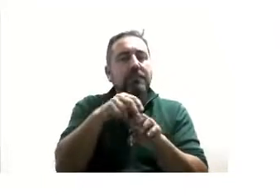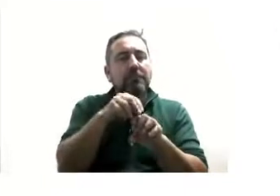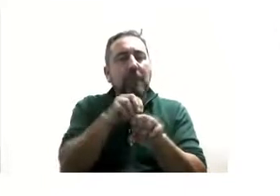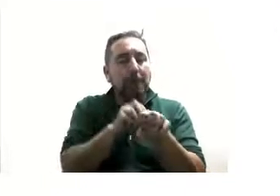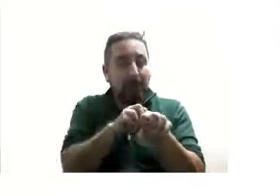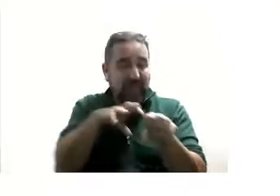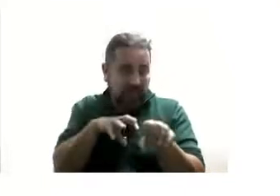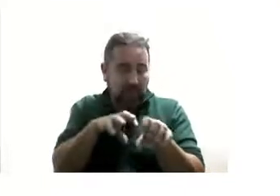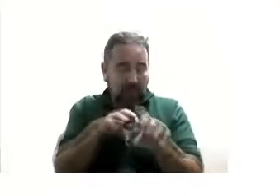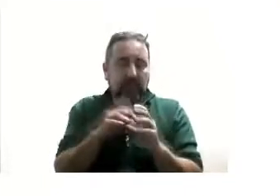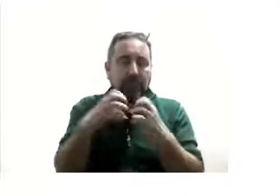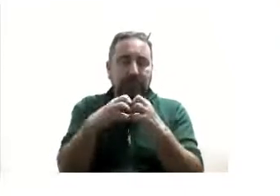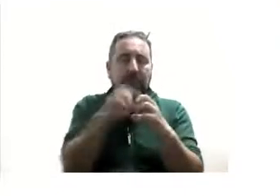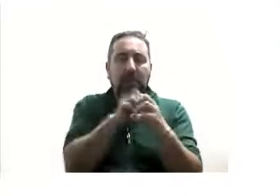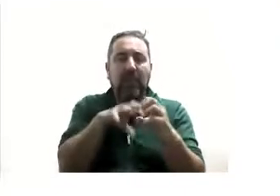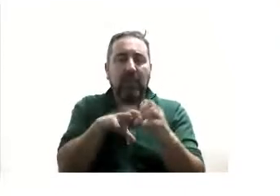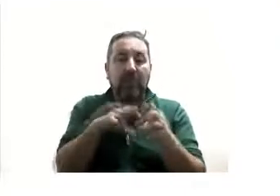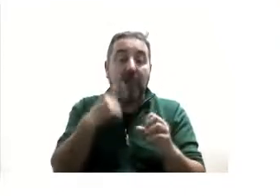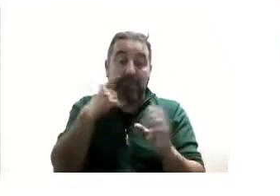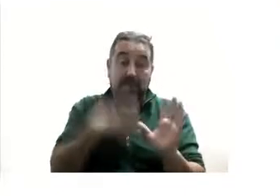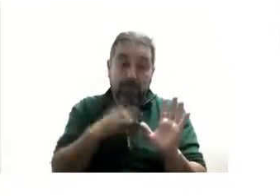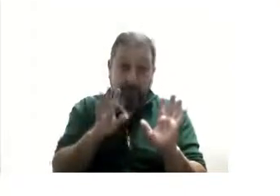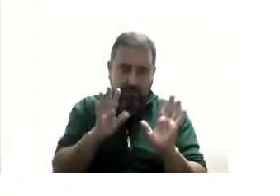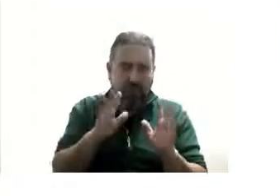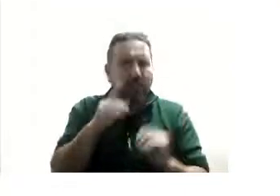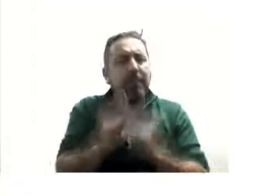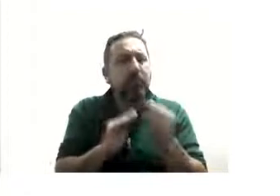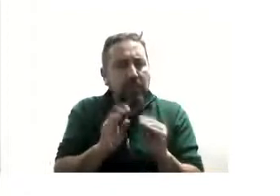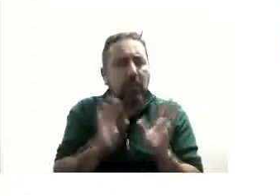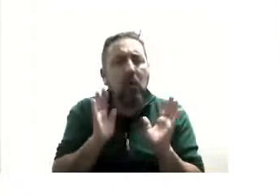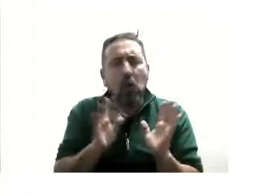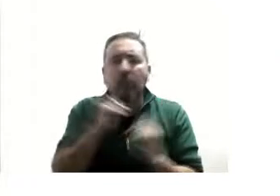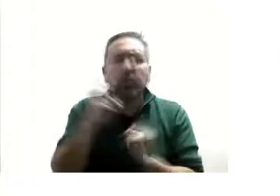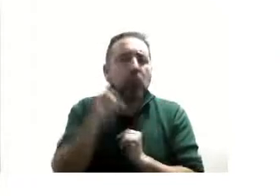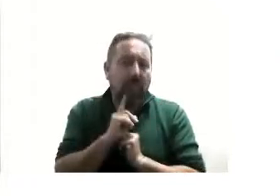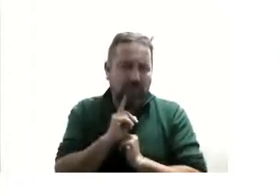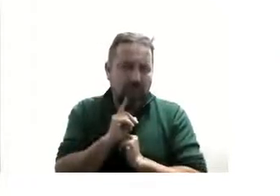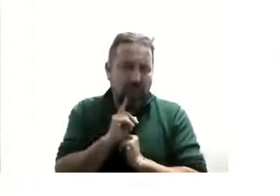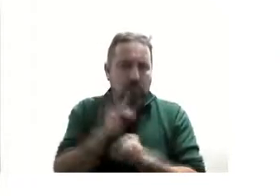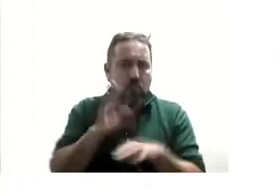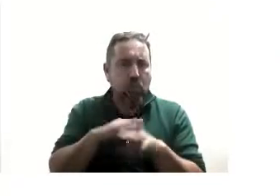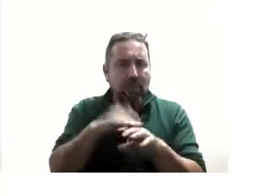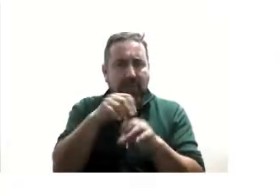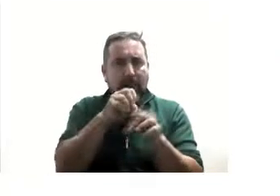ver si soy capaz de... me preguntan, ¿cómo se produce una sordera